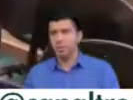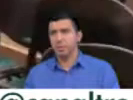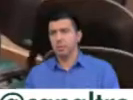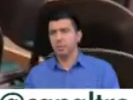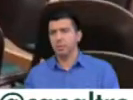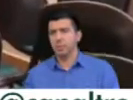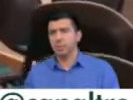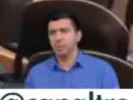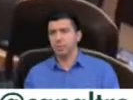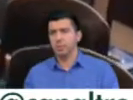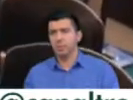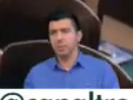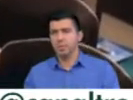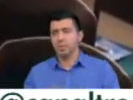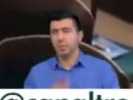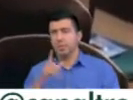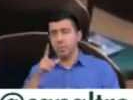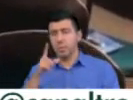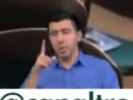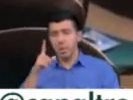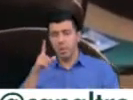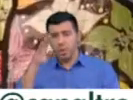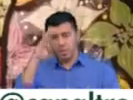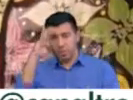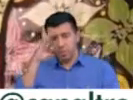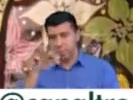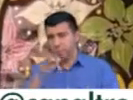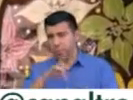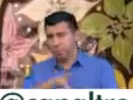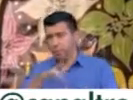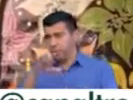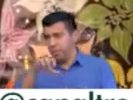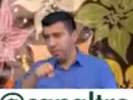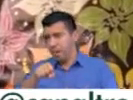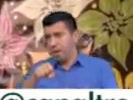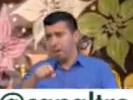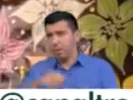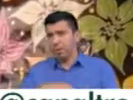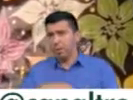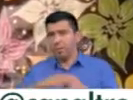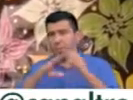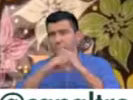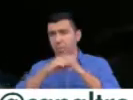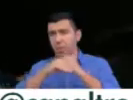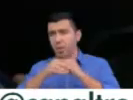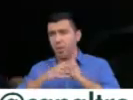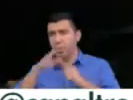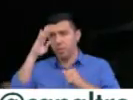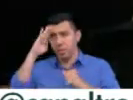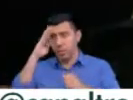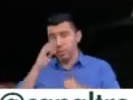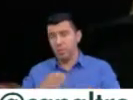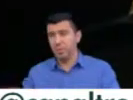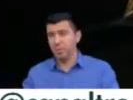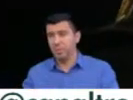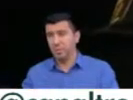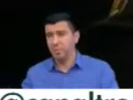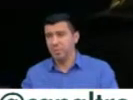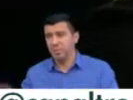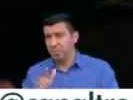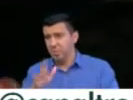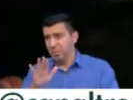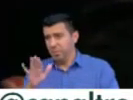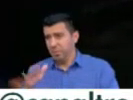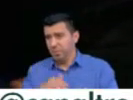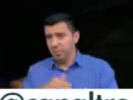60 las autoridades las detuvieron en un operativo nocturno en la comuna uno del puerto petrolero sabemos que estaban laborando en esta